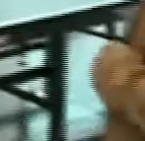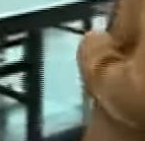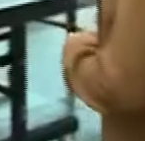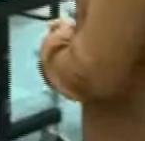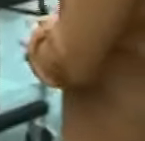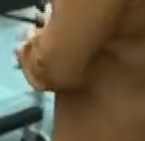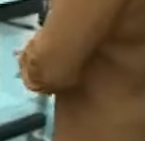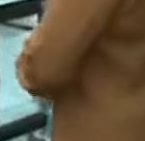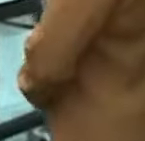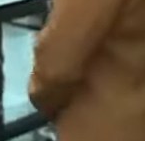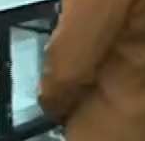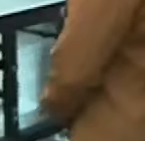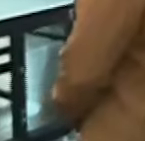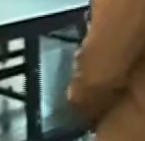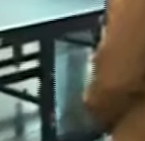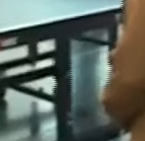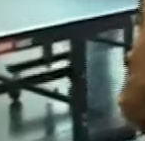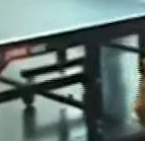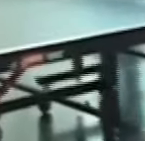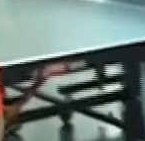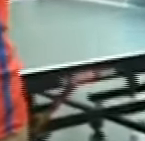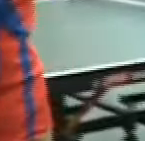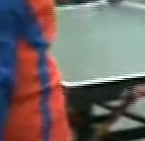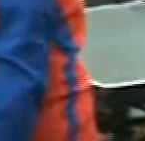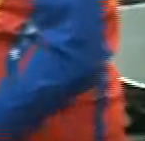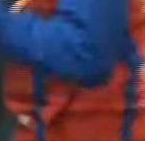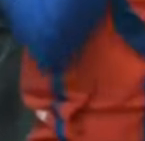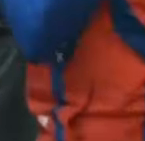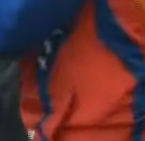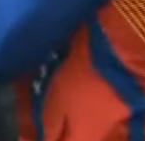la cintura, moviendo la cadera y la vuelta.